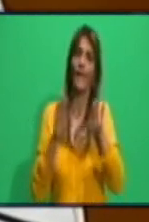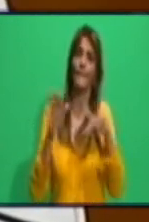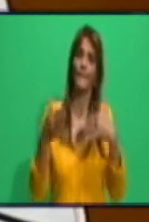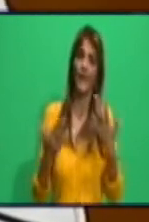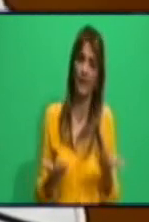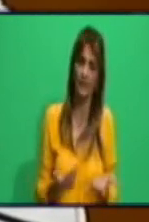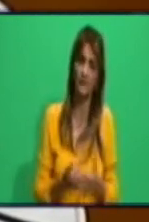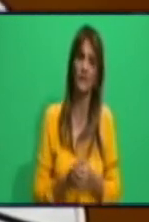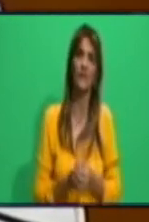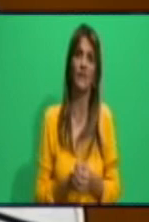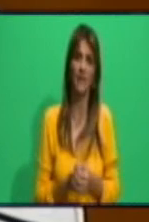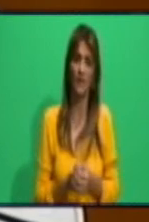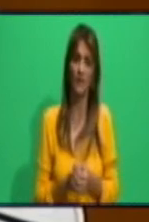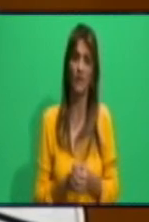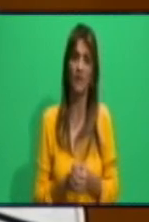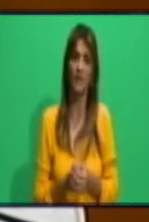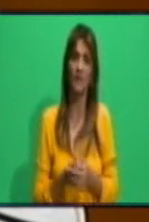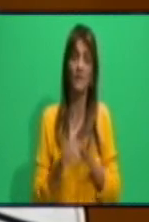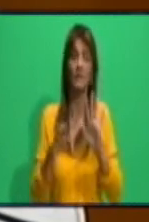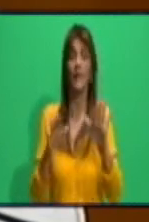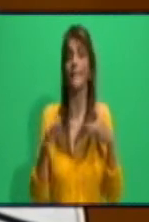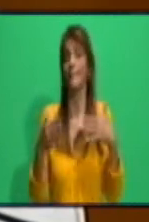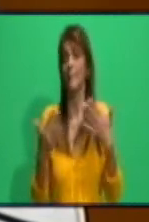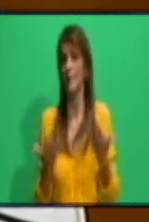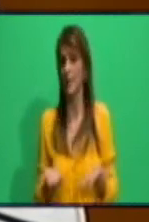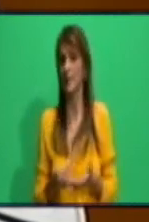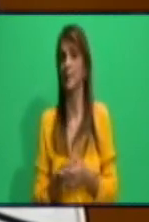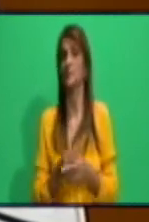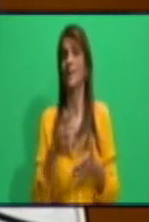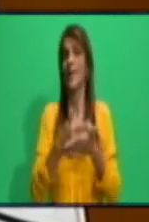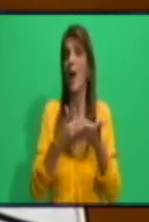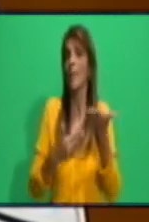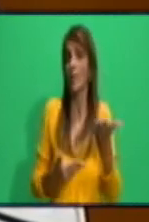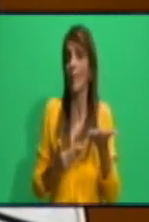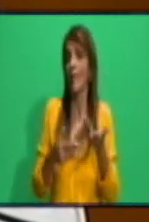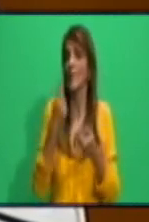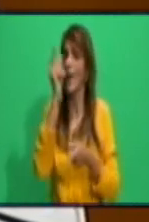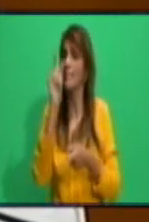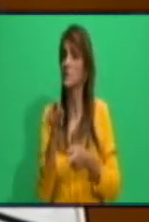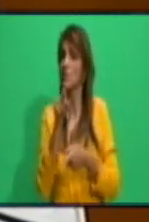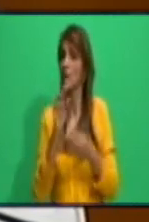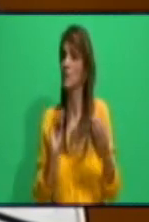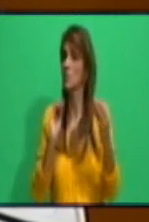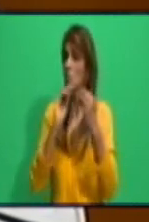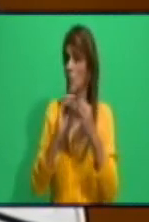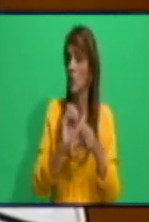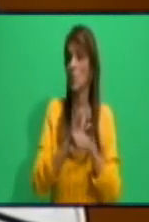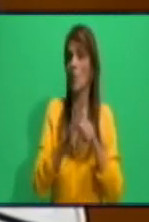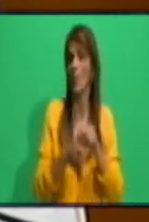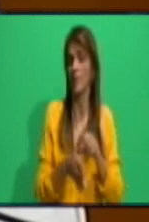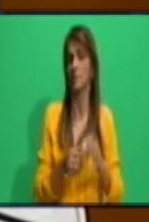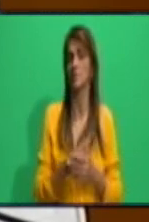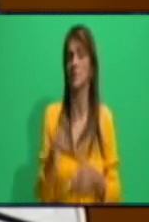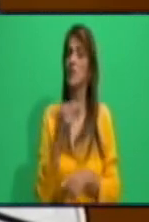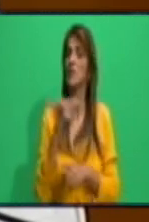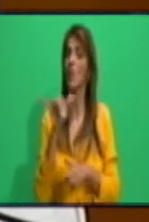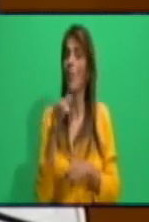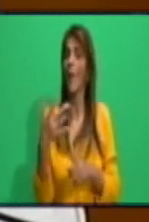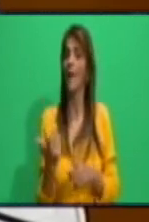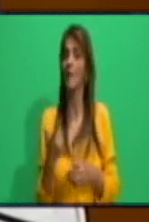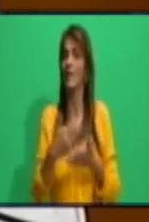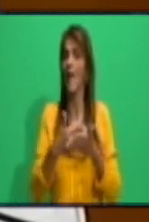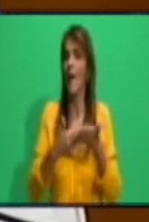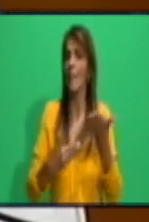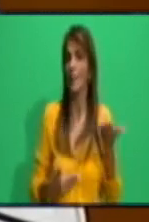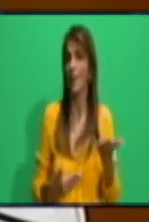cuando llegues al centro de aislamiento tienen que hacerte el test de antígeno. El test de antígeno solamente está establecido realizarlo a los pacientes